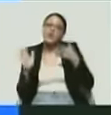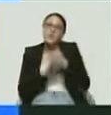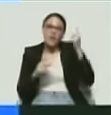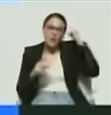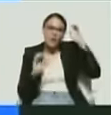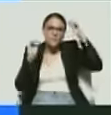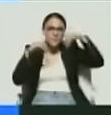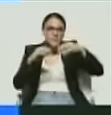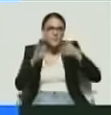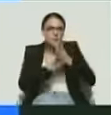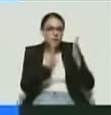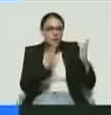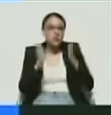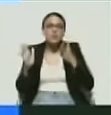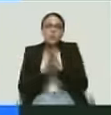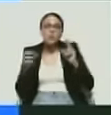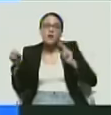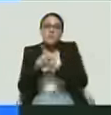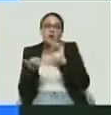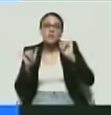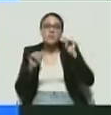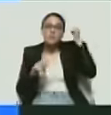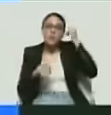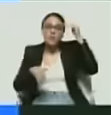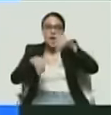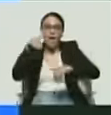de violencia el día de las elecciones?